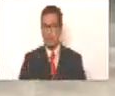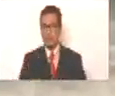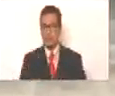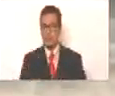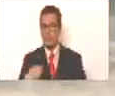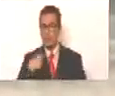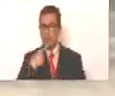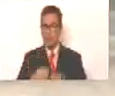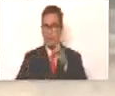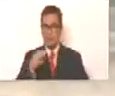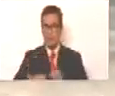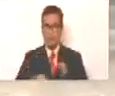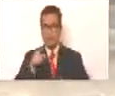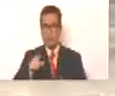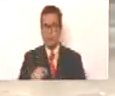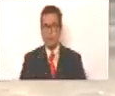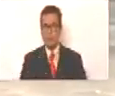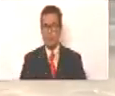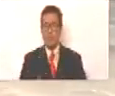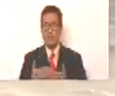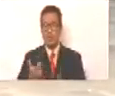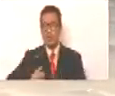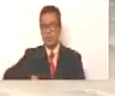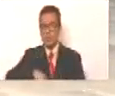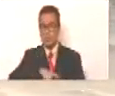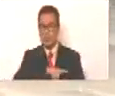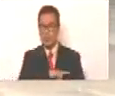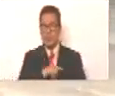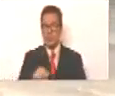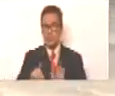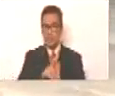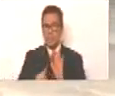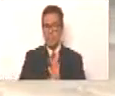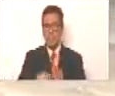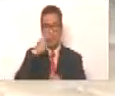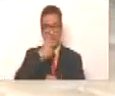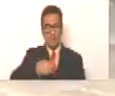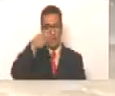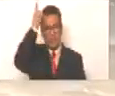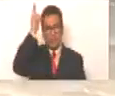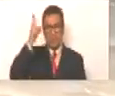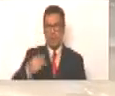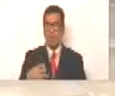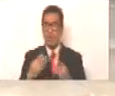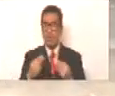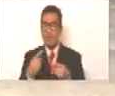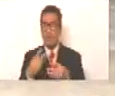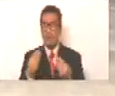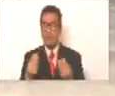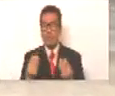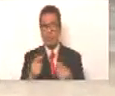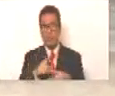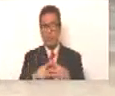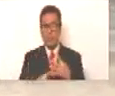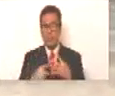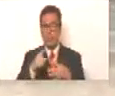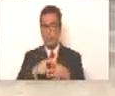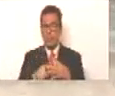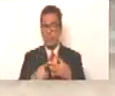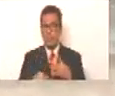justicia, se restió con nosotros en los derechos de los pueblos indígenas. Son múltiples, señor presidente, todos los logros,